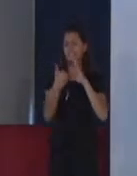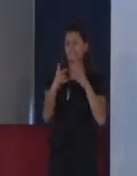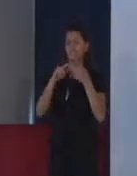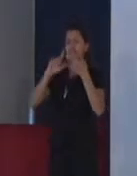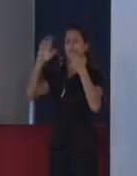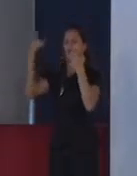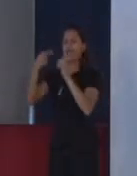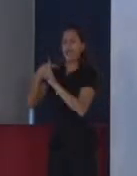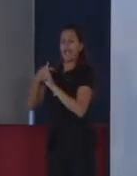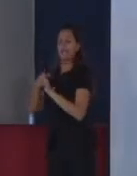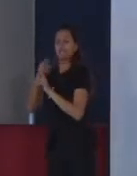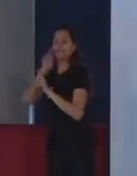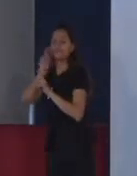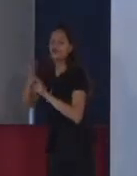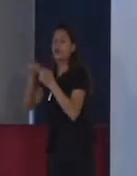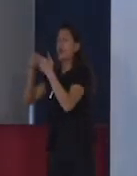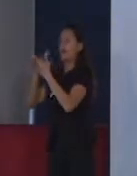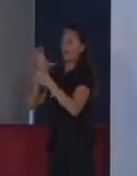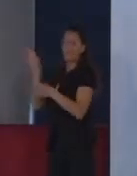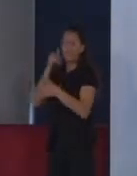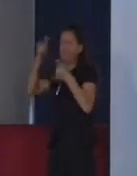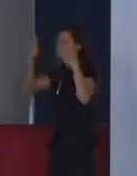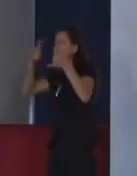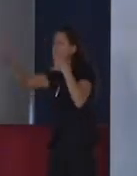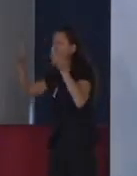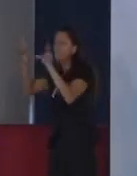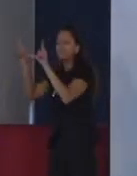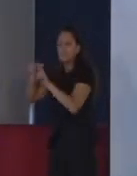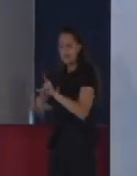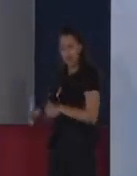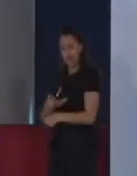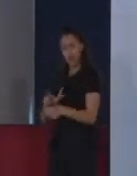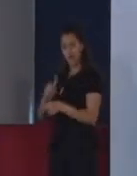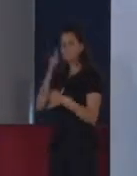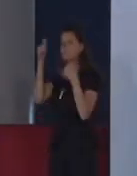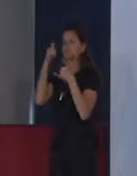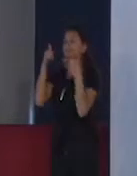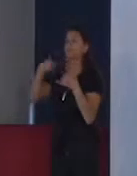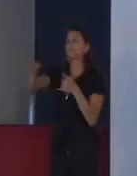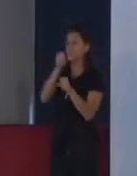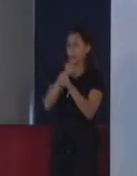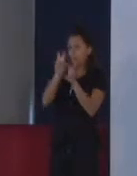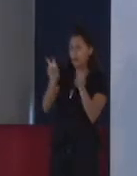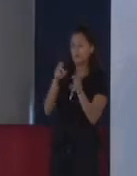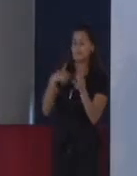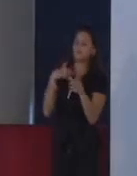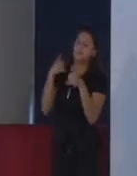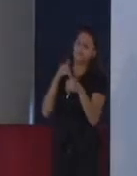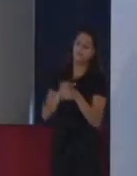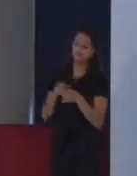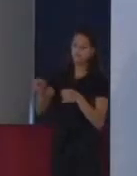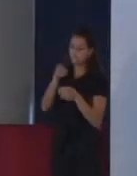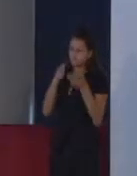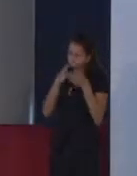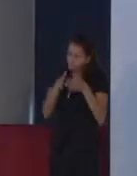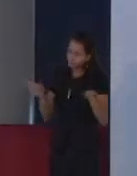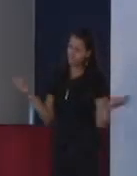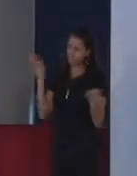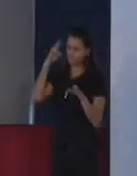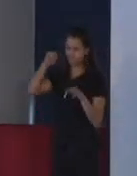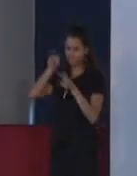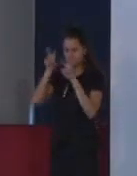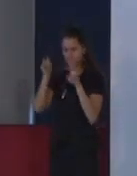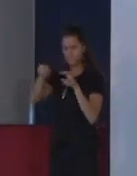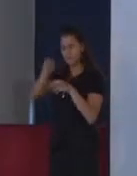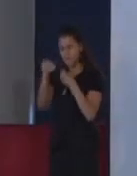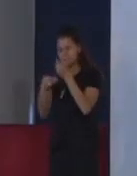Cristovisión, a todos los canales locales que están trabajando por el tema, y hacer ampliar la interpretación de lo que